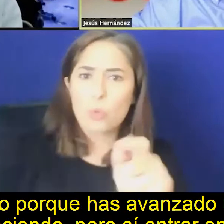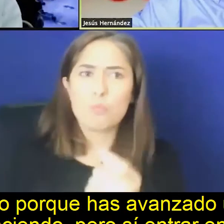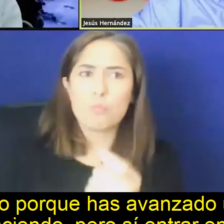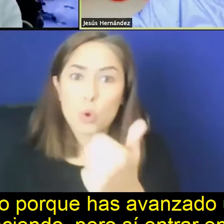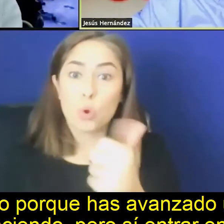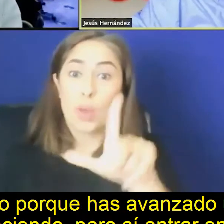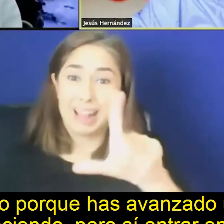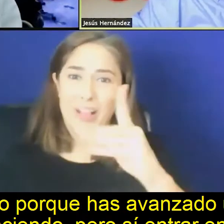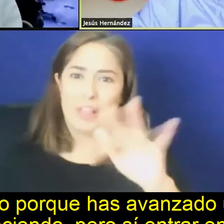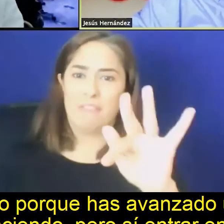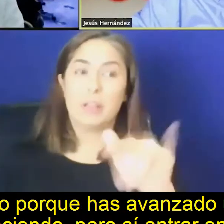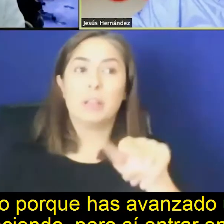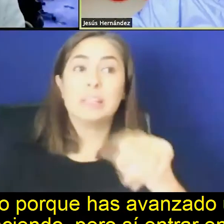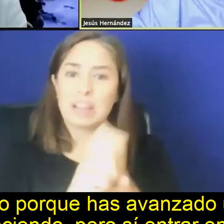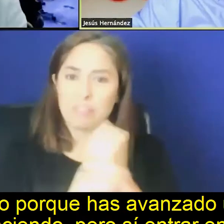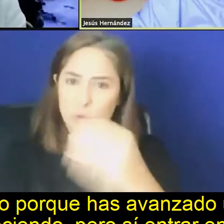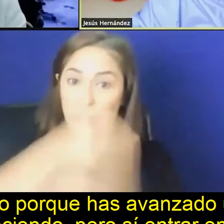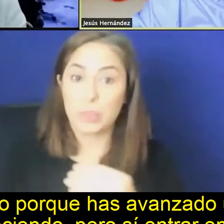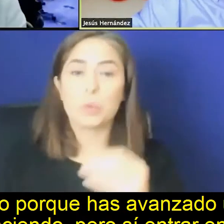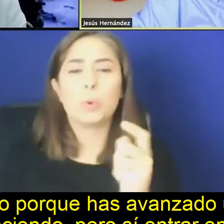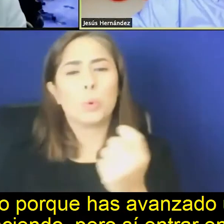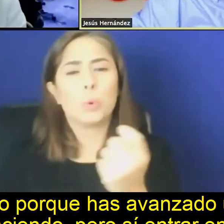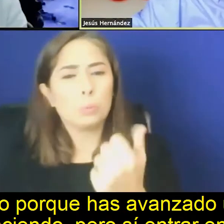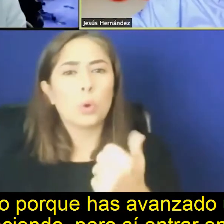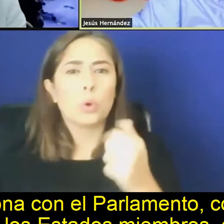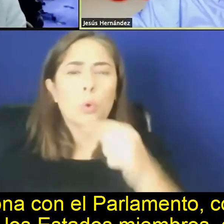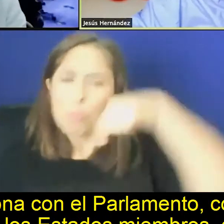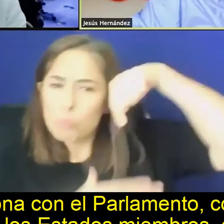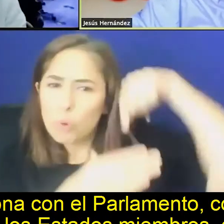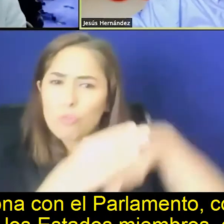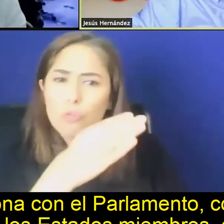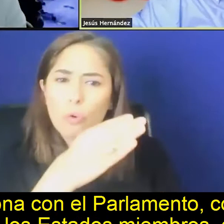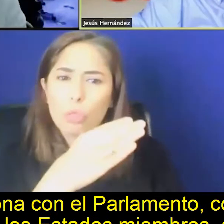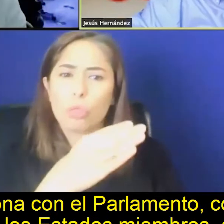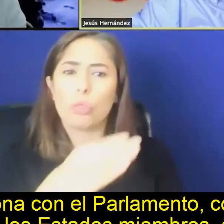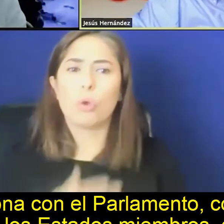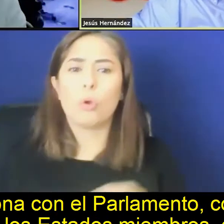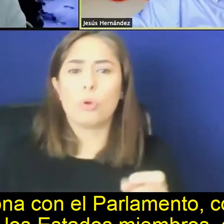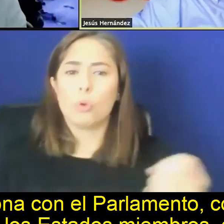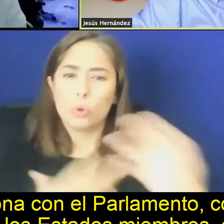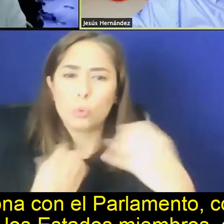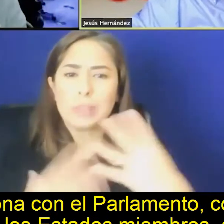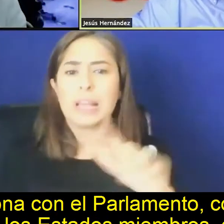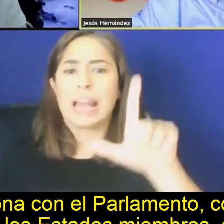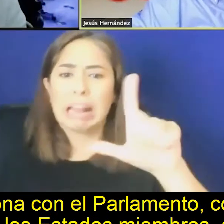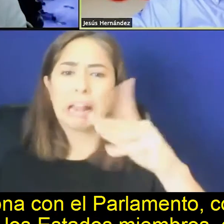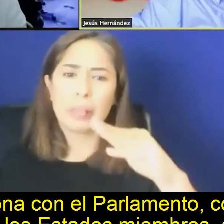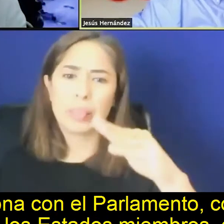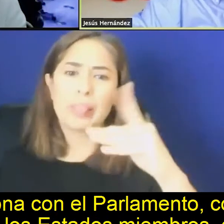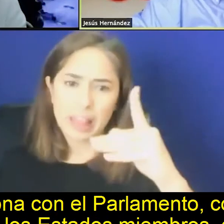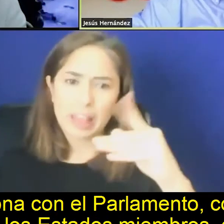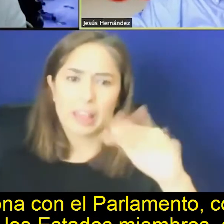haciendo, pero sí entrar un poquito en profundidad, ¿no? Cómo el EDF se relaciona con el Parlamento,